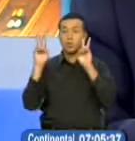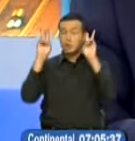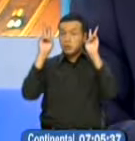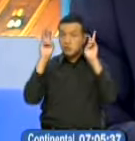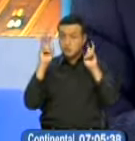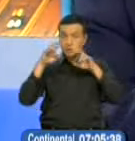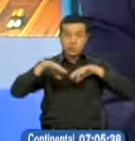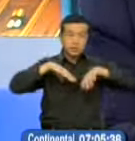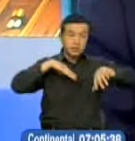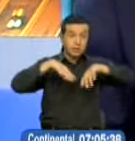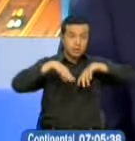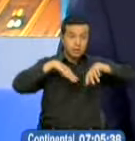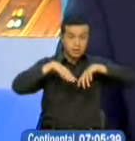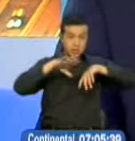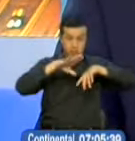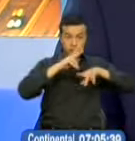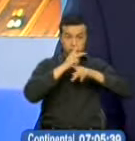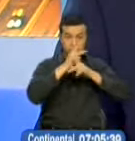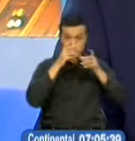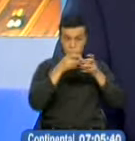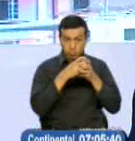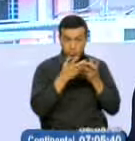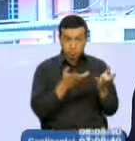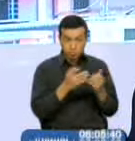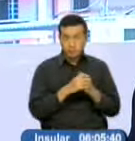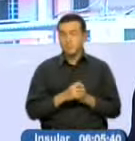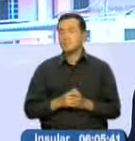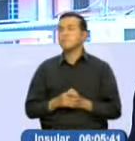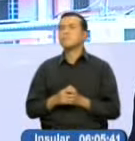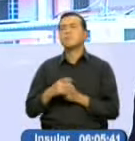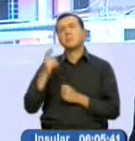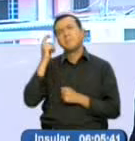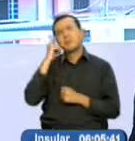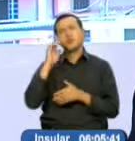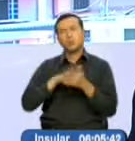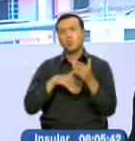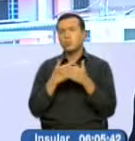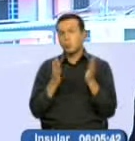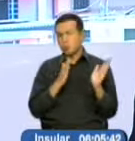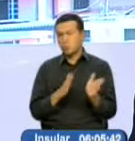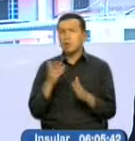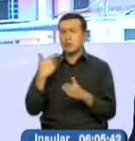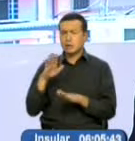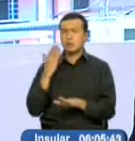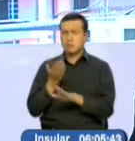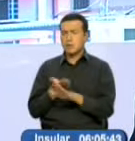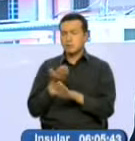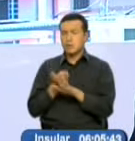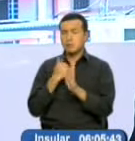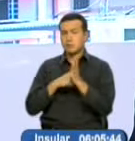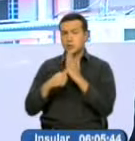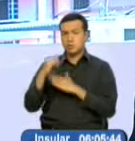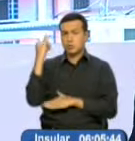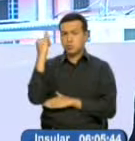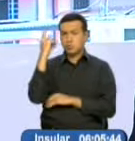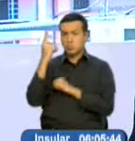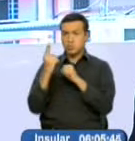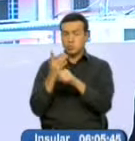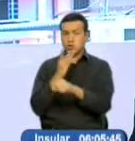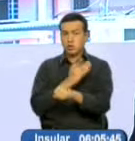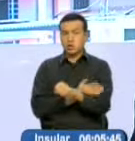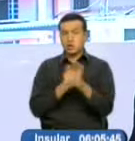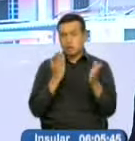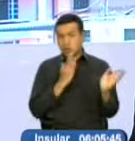de acción de ese consejo consultivo. Mire, yo creo que la hoja de ruta está planteada y la planteamos desde el Ministerio de Industrias el año pasado con la